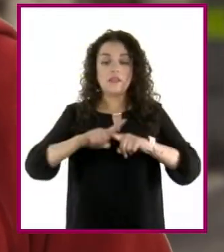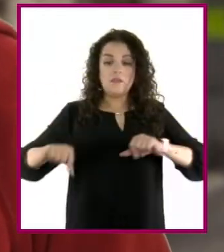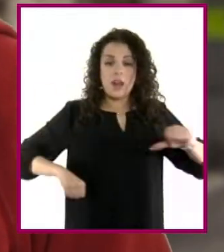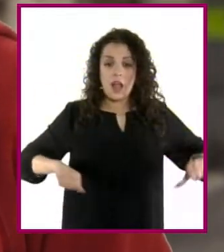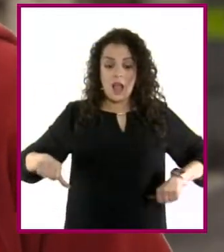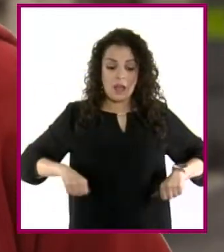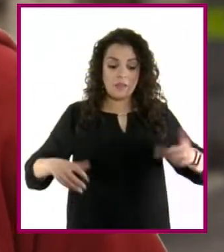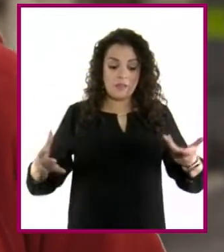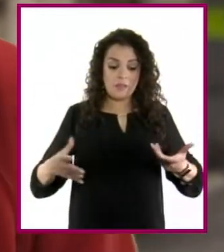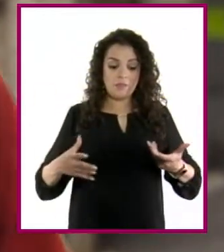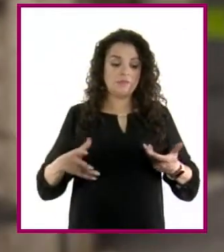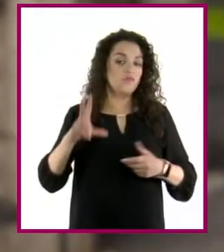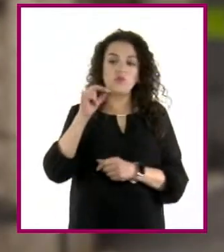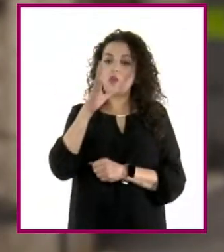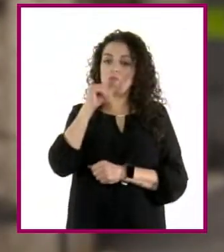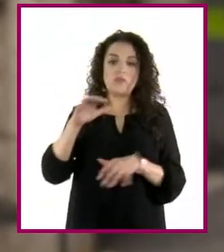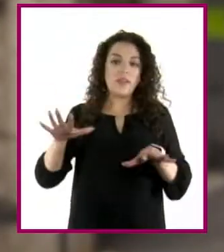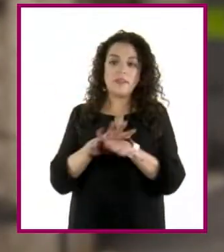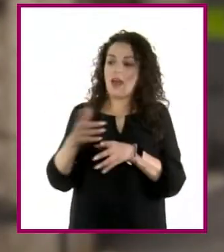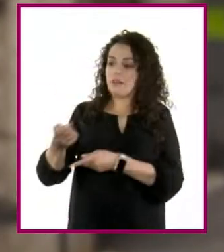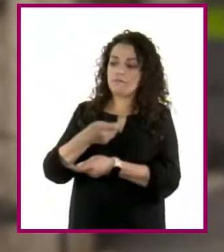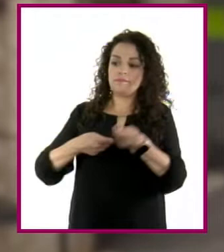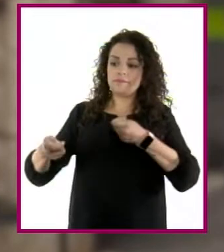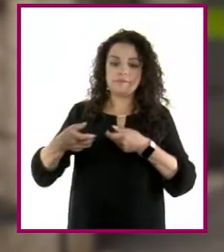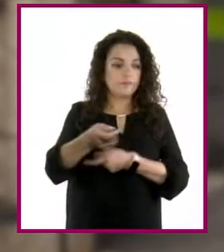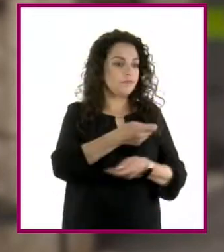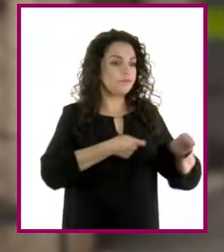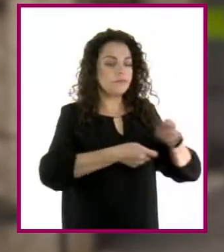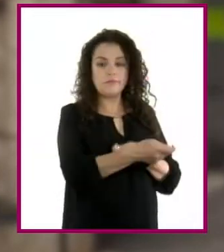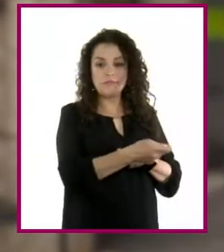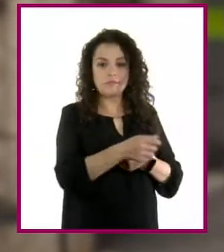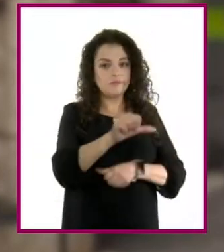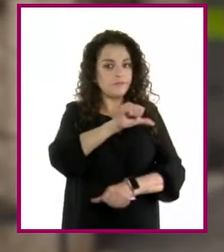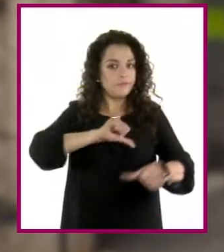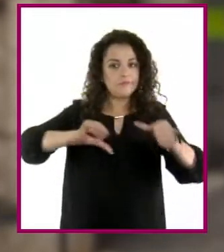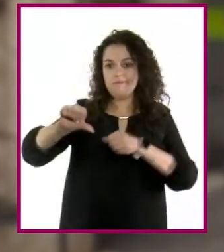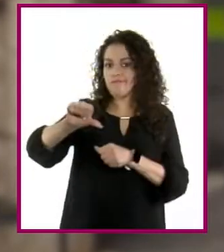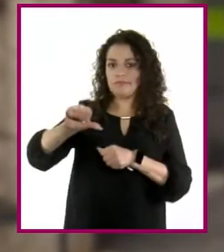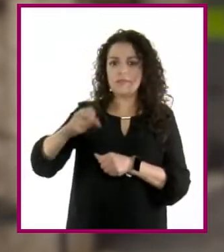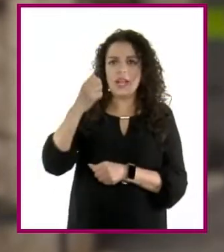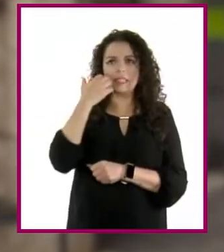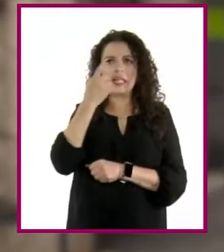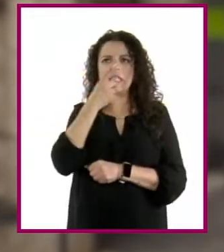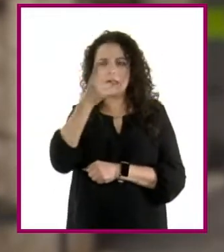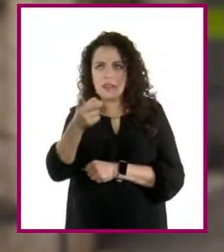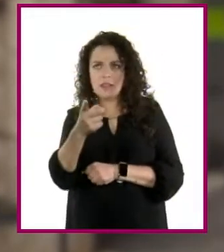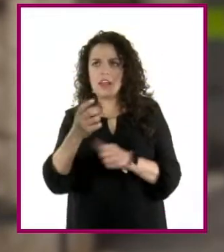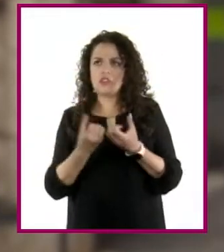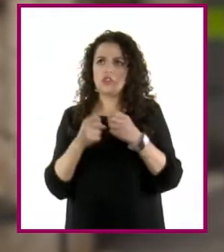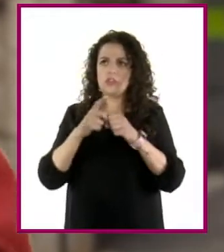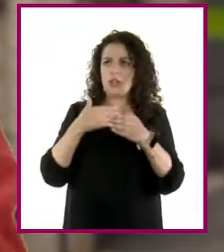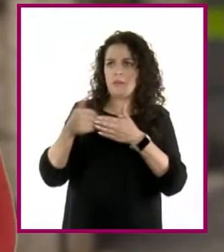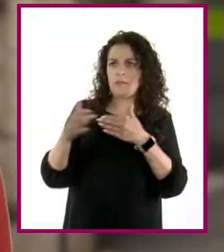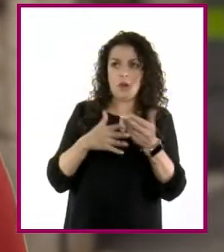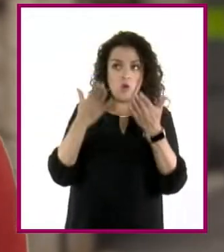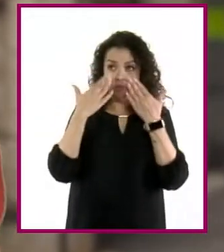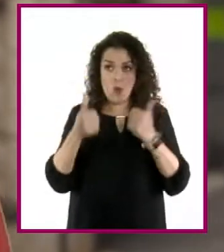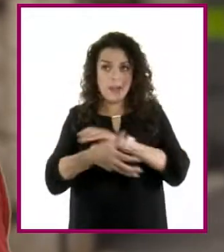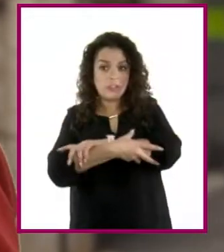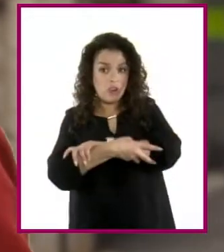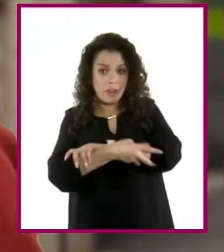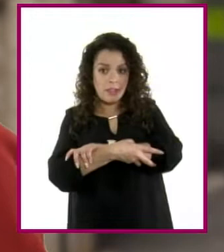difícilmente intercambiables. Eso no quiere decir que en las sociedades modernas no haya solidaridad. La